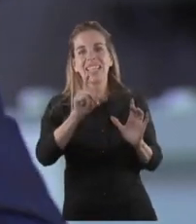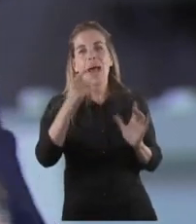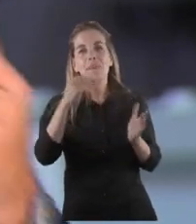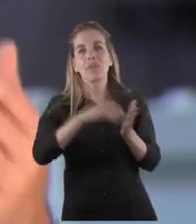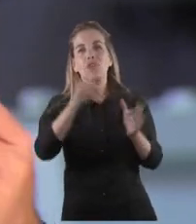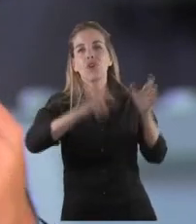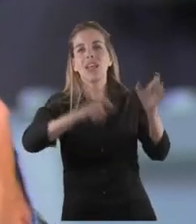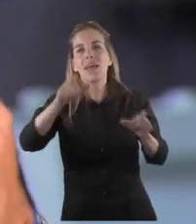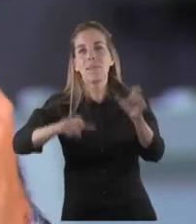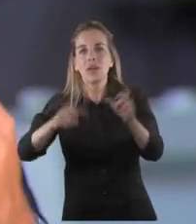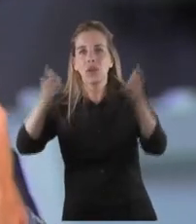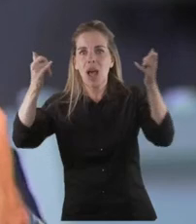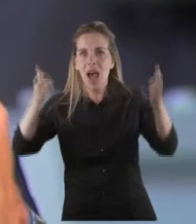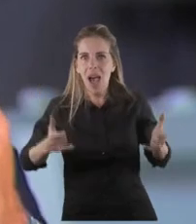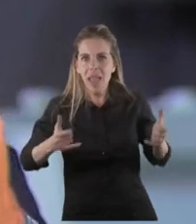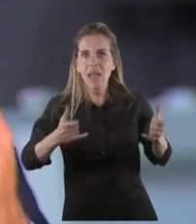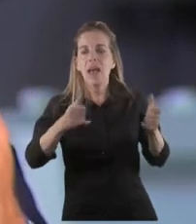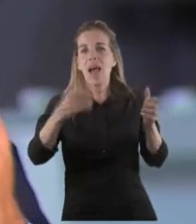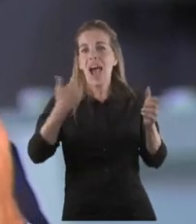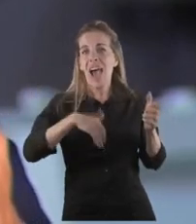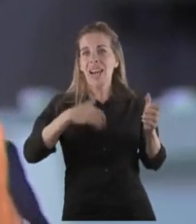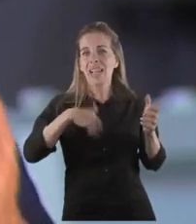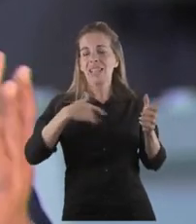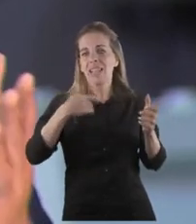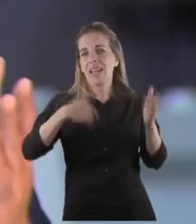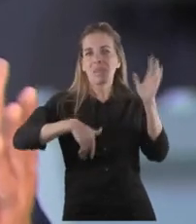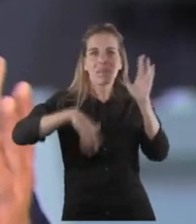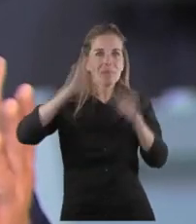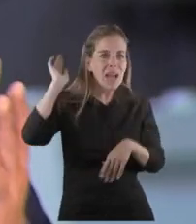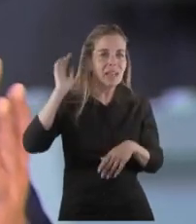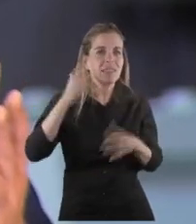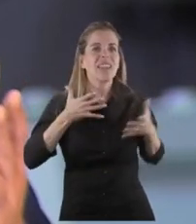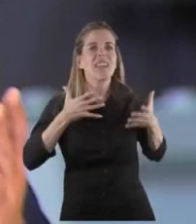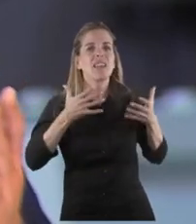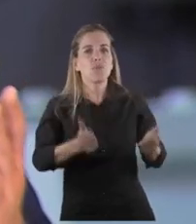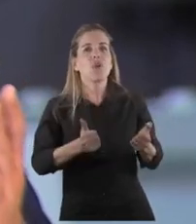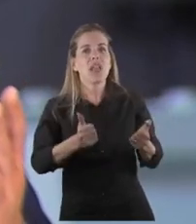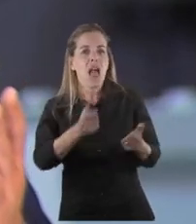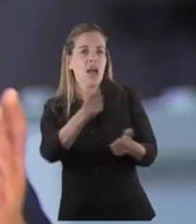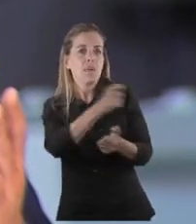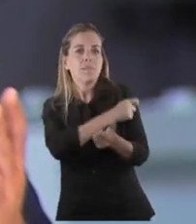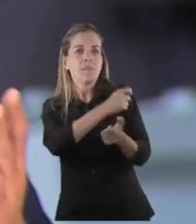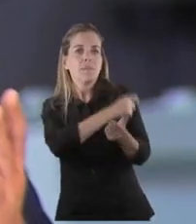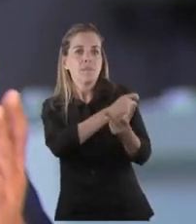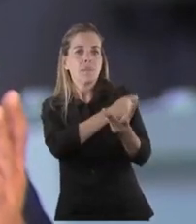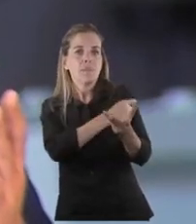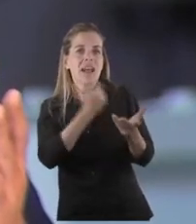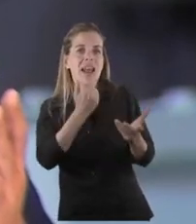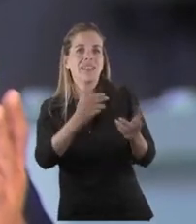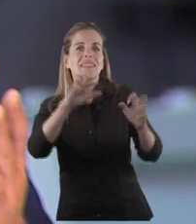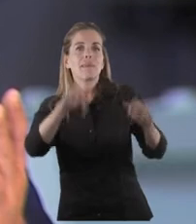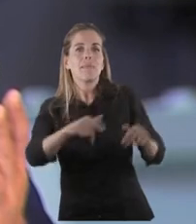que mejor, que mayor inmunidad ha logrado por el plan de vacunación que hicimos.